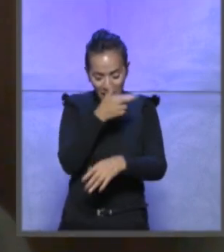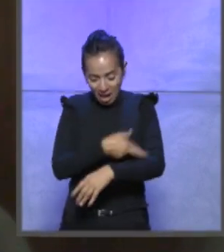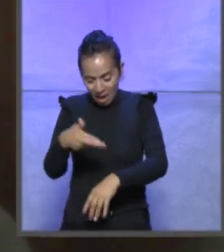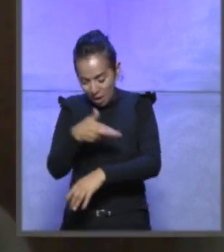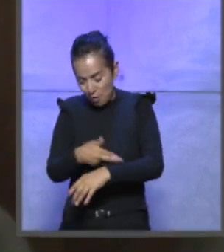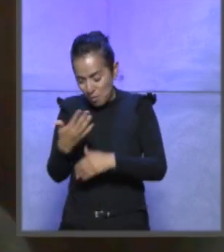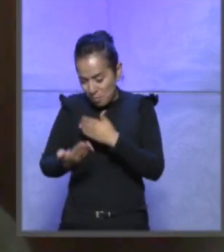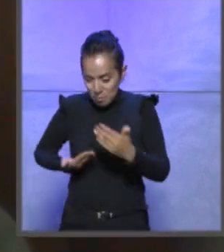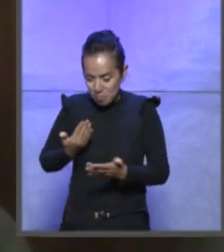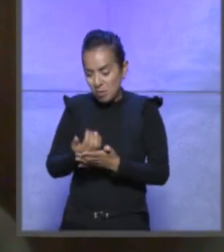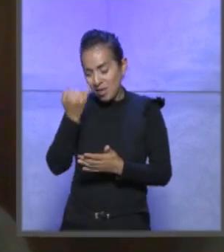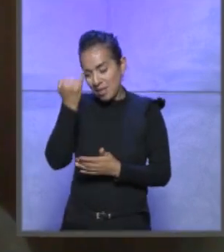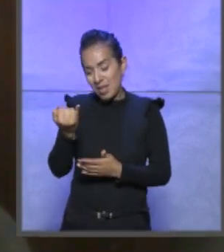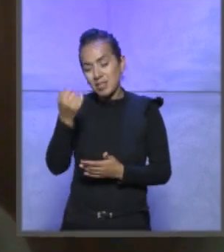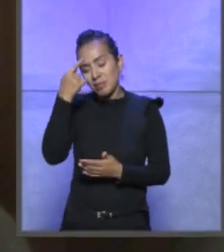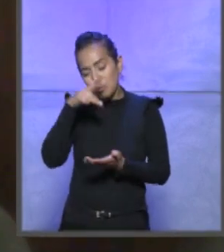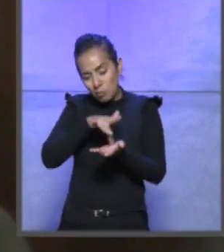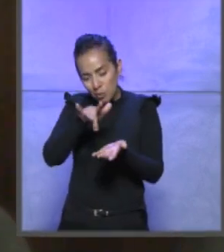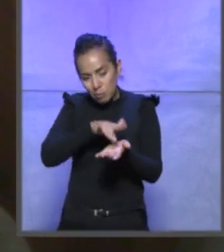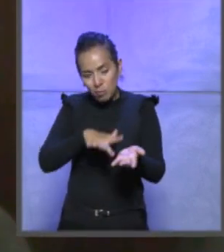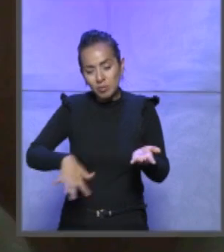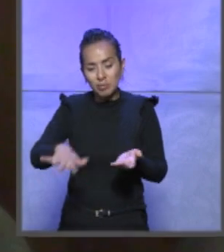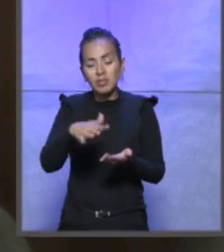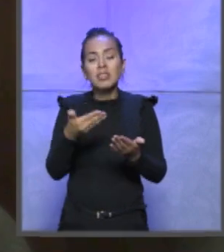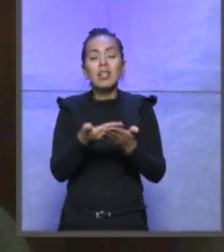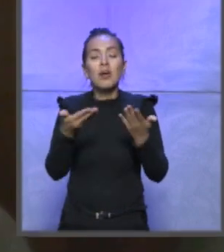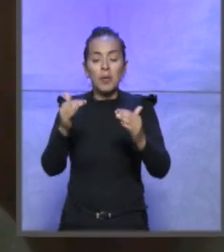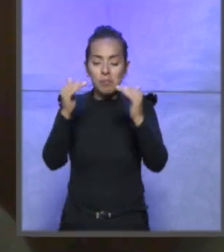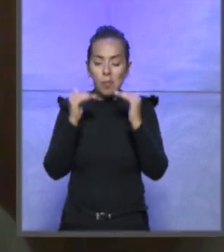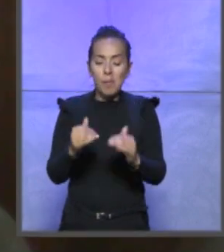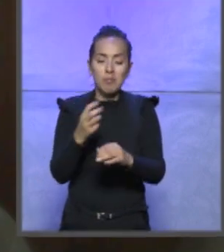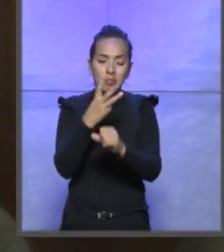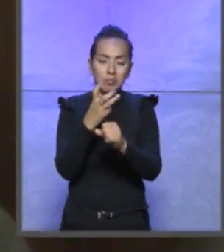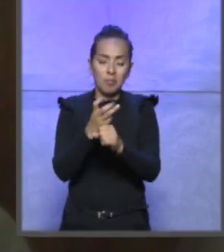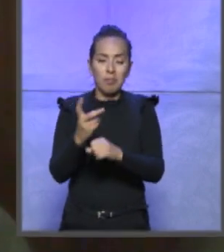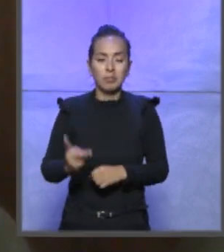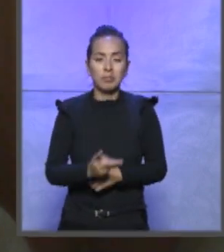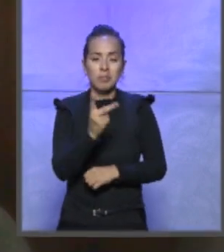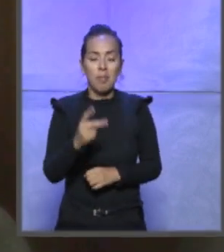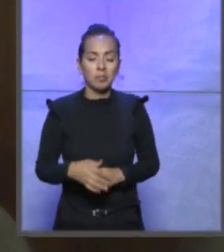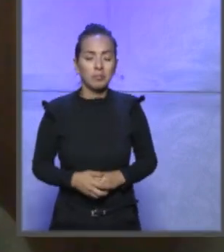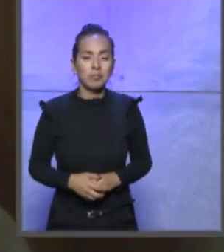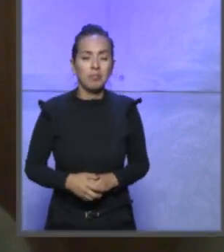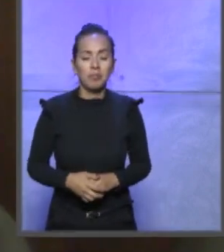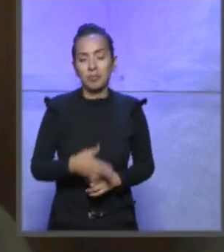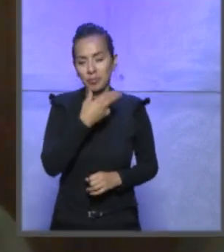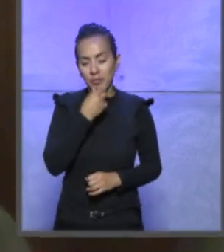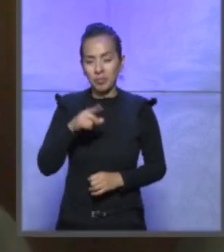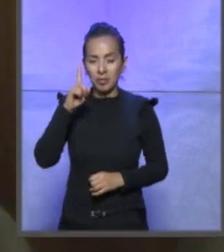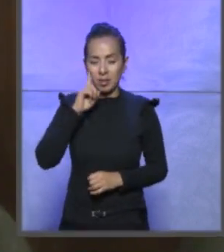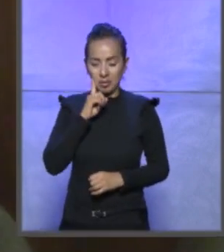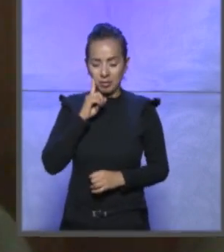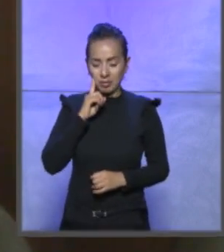políticas públicas a favor de la juventud. Entonces voy a pasar a la tercera pregunta. ¿Las y los